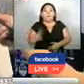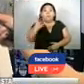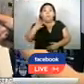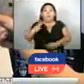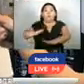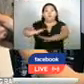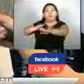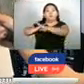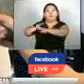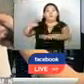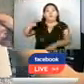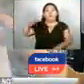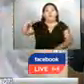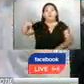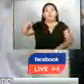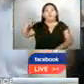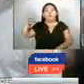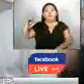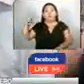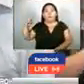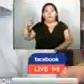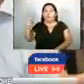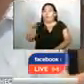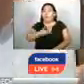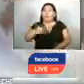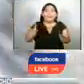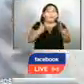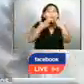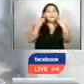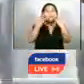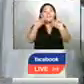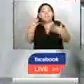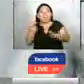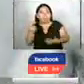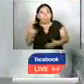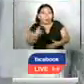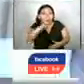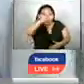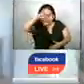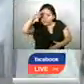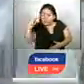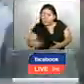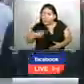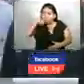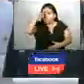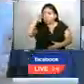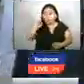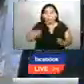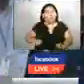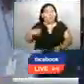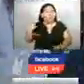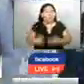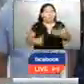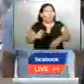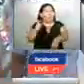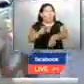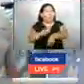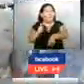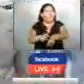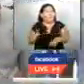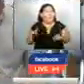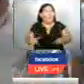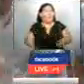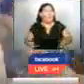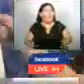Realmente estamos llenos de esperanza, alegría, felicidad. El equipo ha trabajado durísimo para poder salir a tiempo, para poder